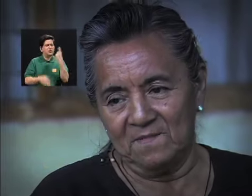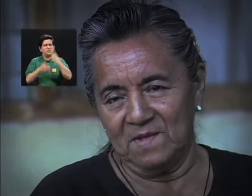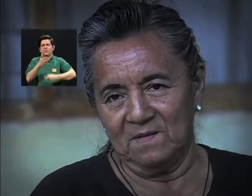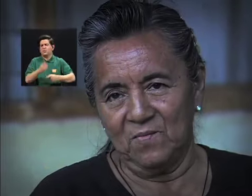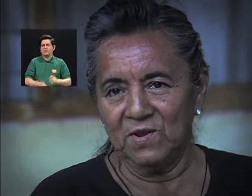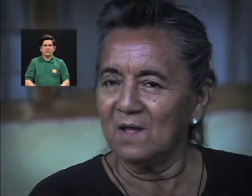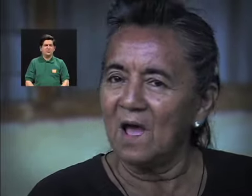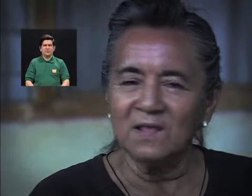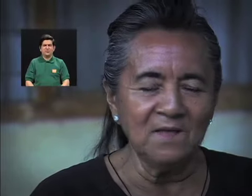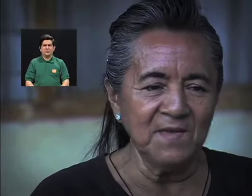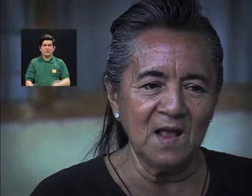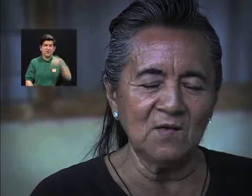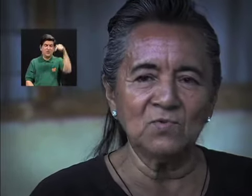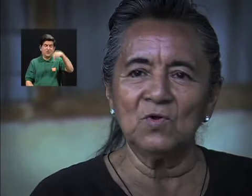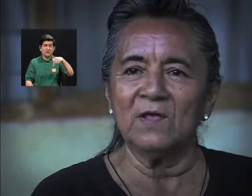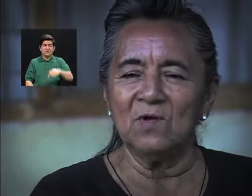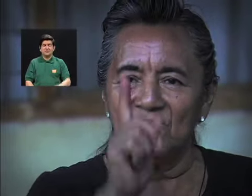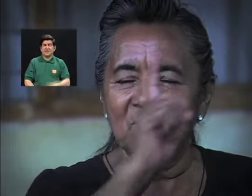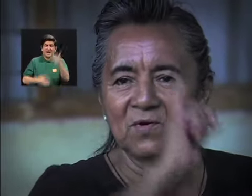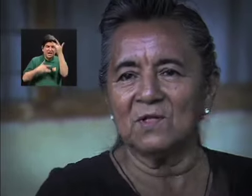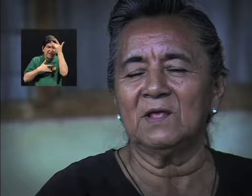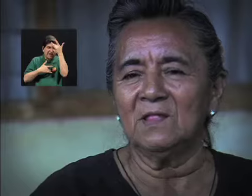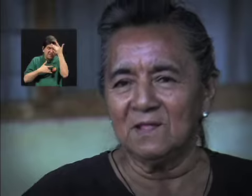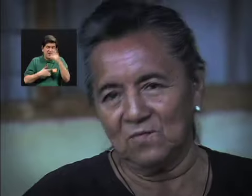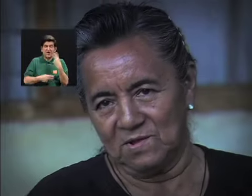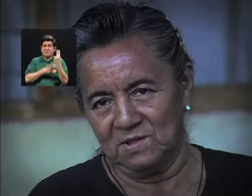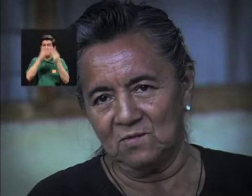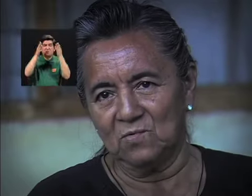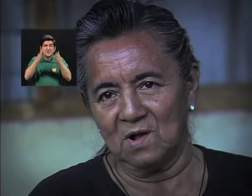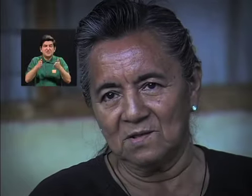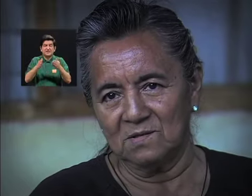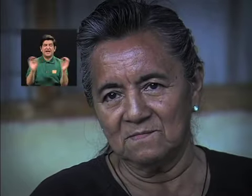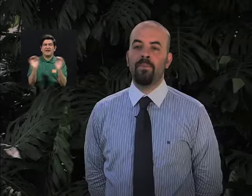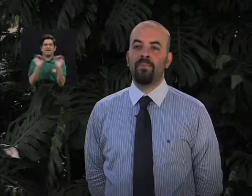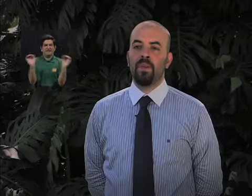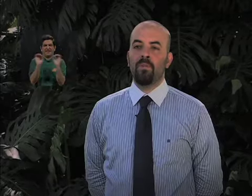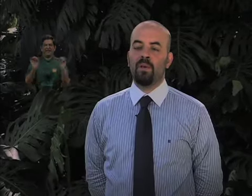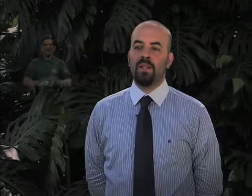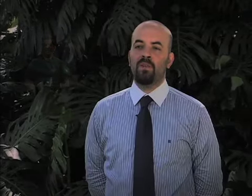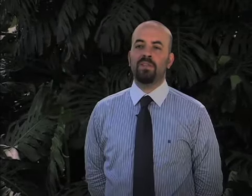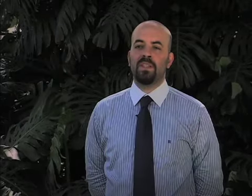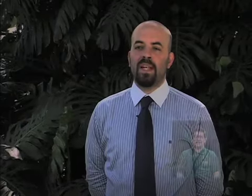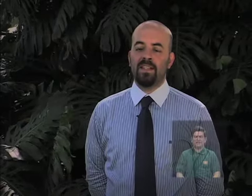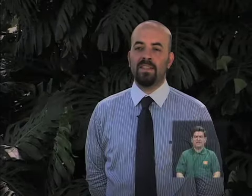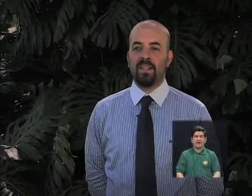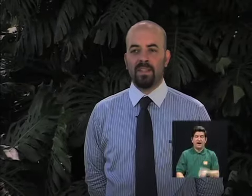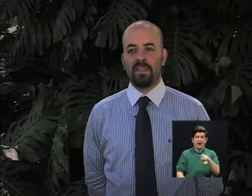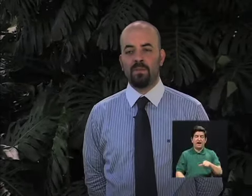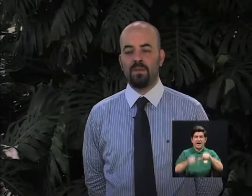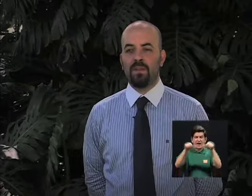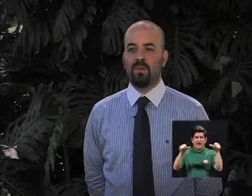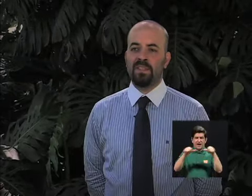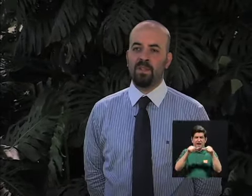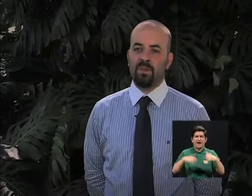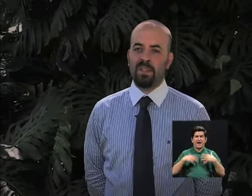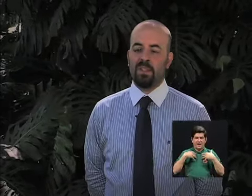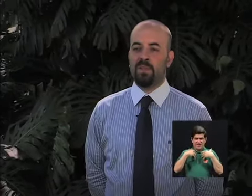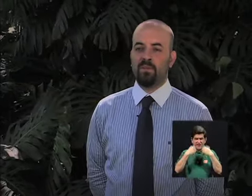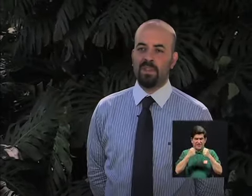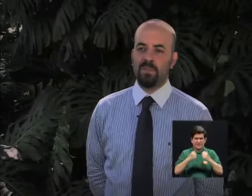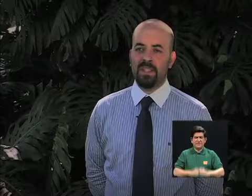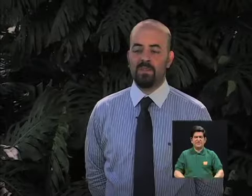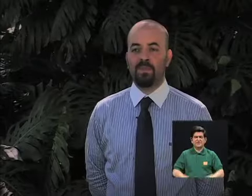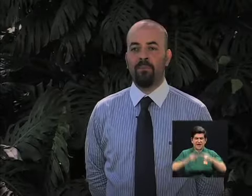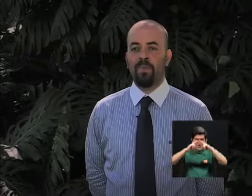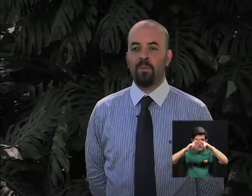duros para mí. Porque aquí, mira, que cuando hay un enfermo, aquí nadie lo visita uno casi. Porque los análisis integrales de salud no han sido actualizados